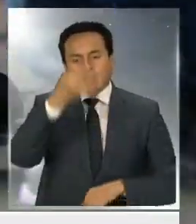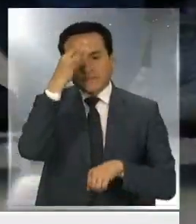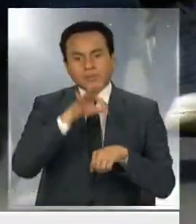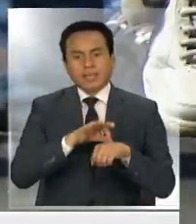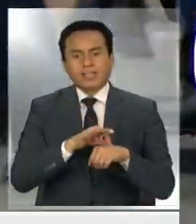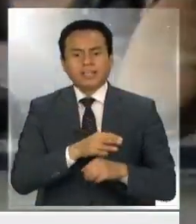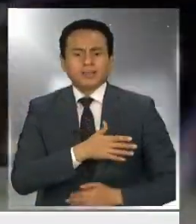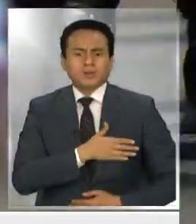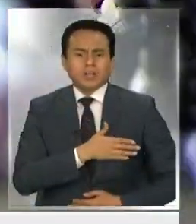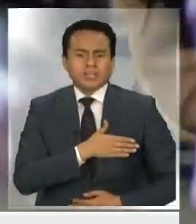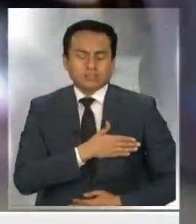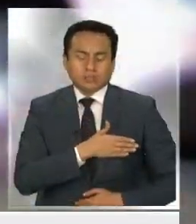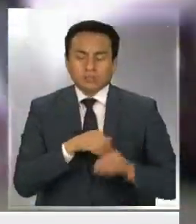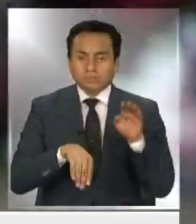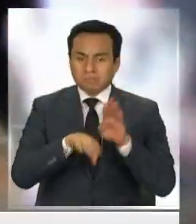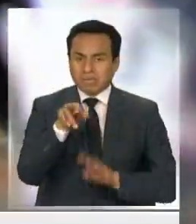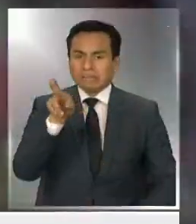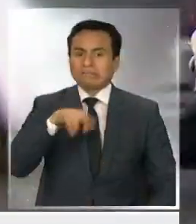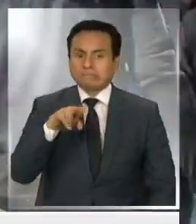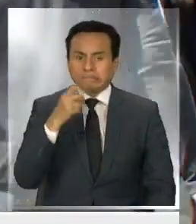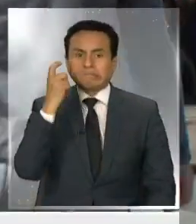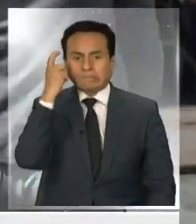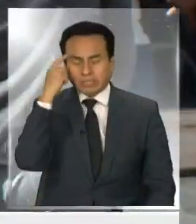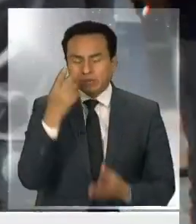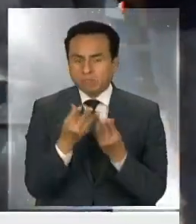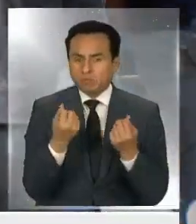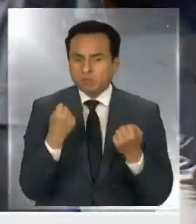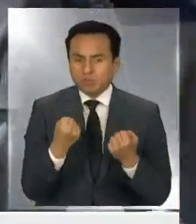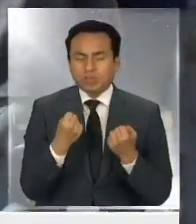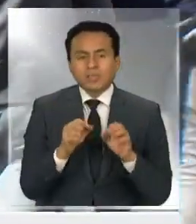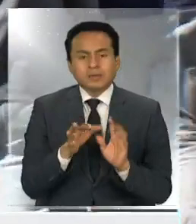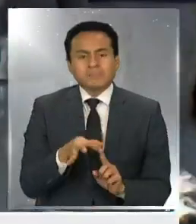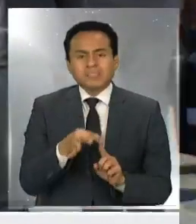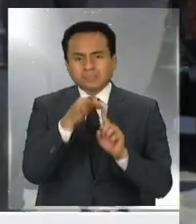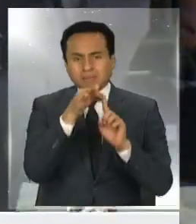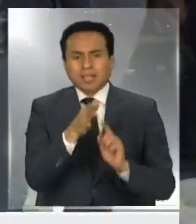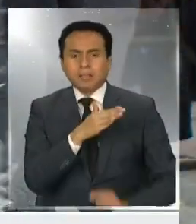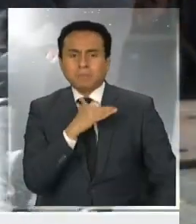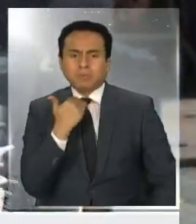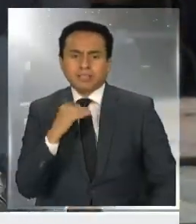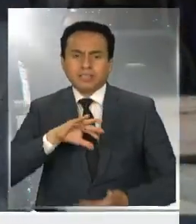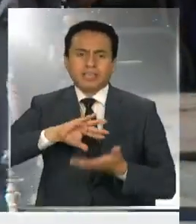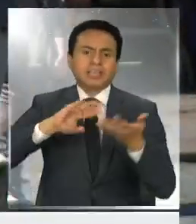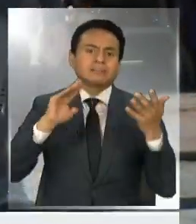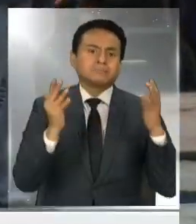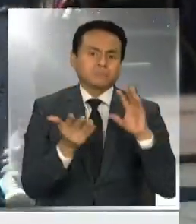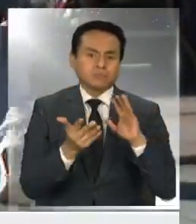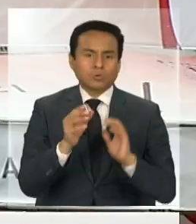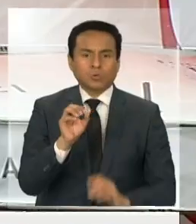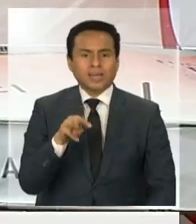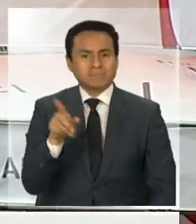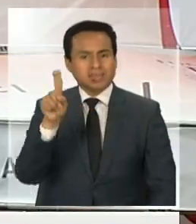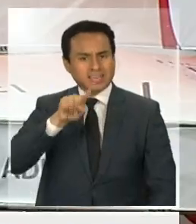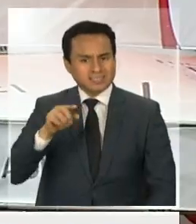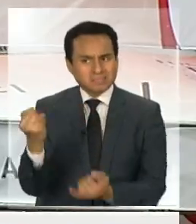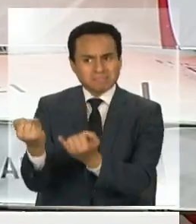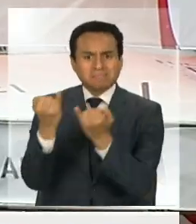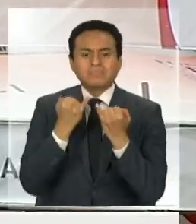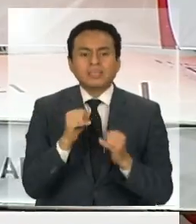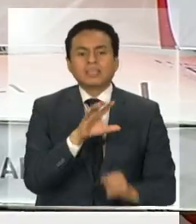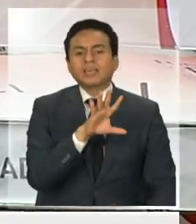enfermedades al corazón son más comunes de lo que se piensa. De hecho, es la principal causa de muerte a nivel mundial, según la OMS. Cerca